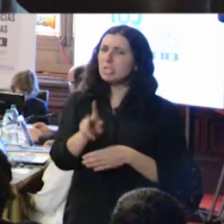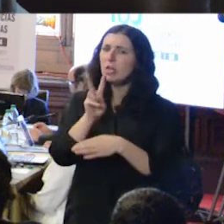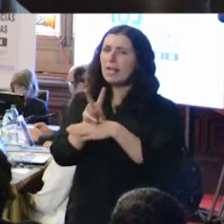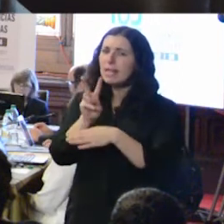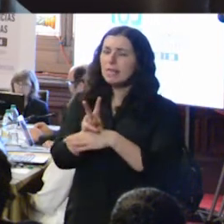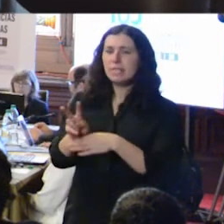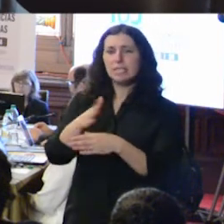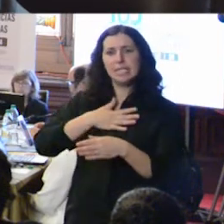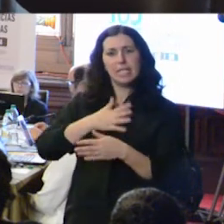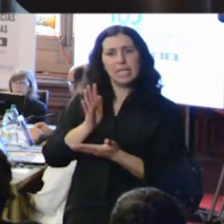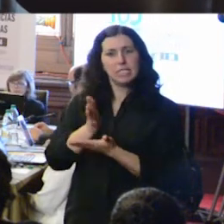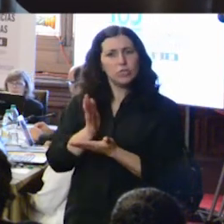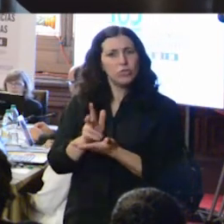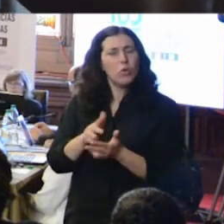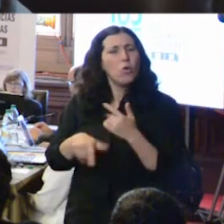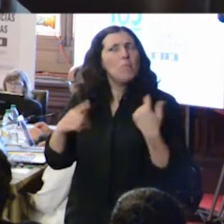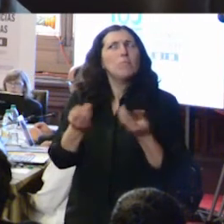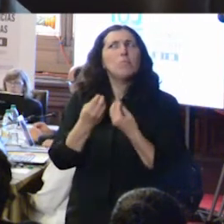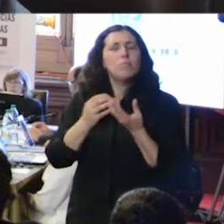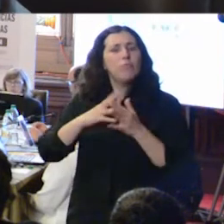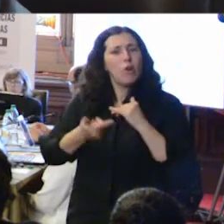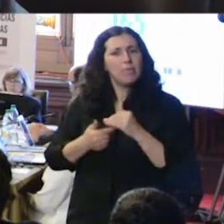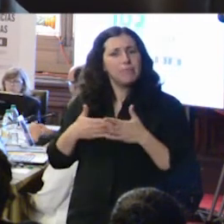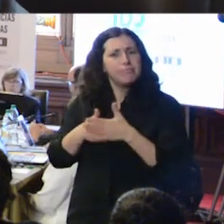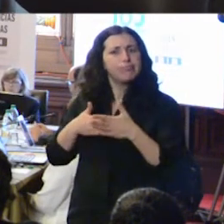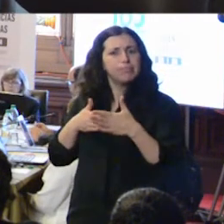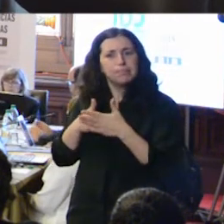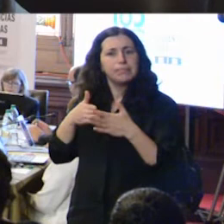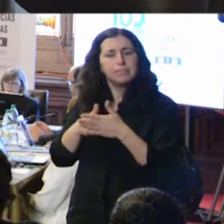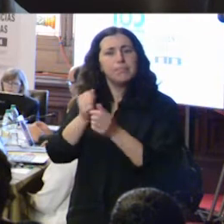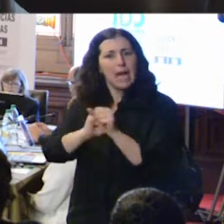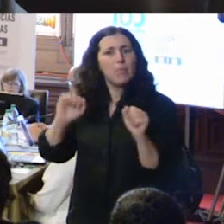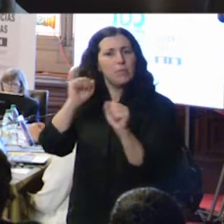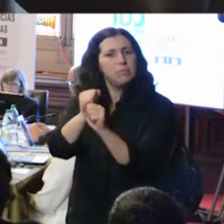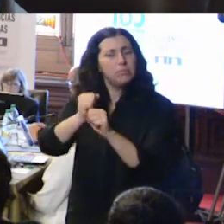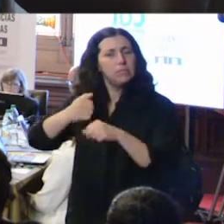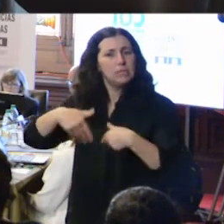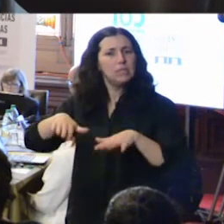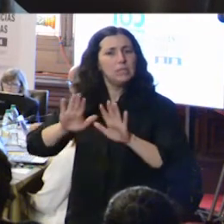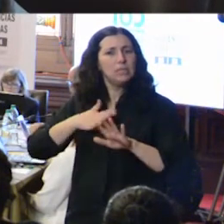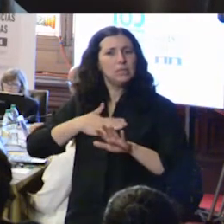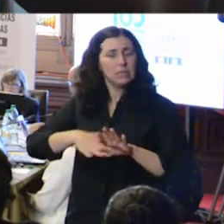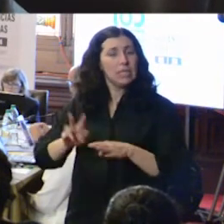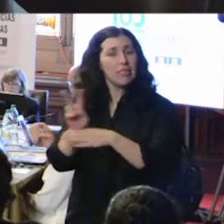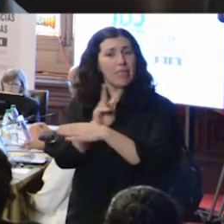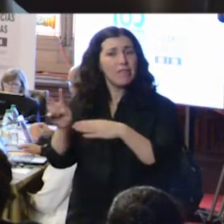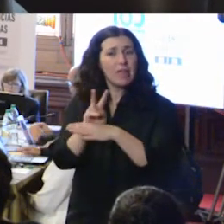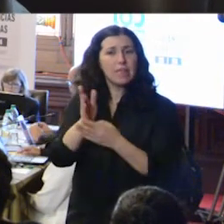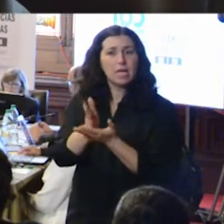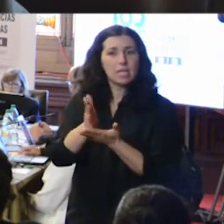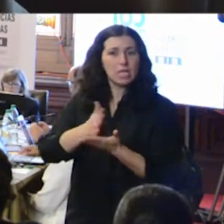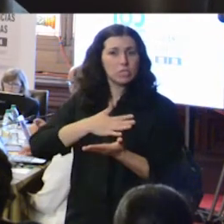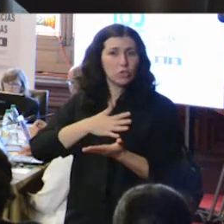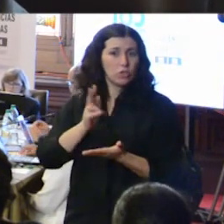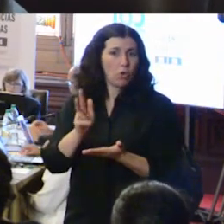que se colocan para su ejercer su labor y de defensa de los derechos humanos.